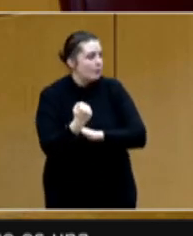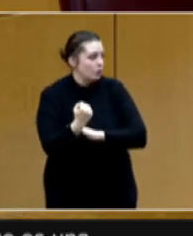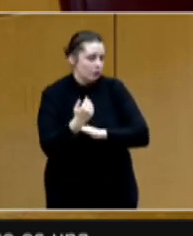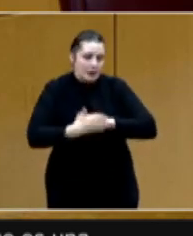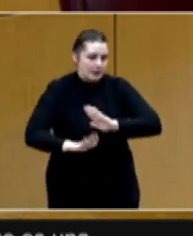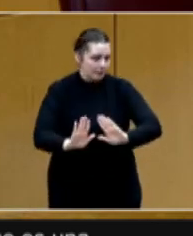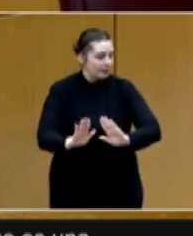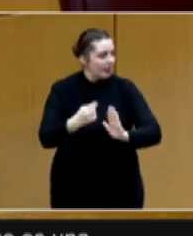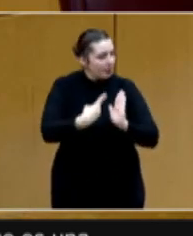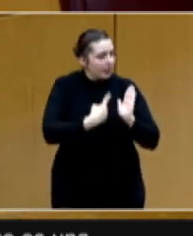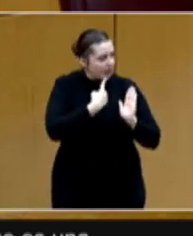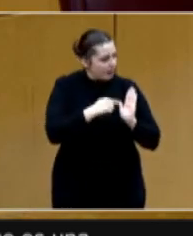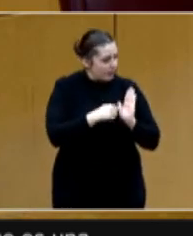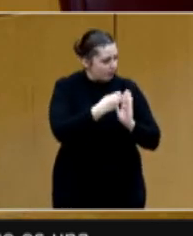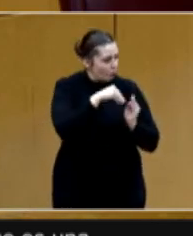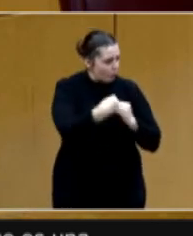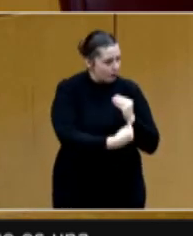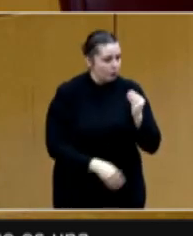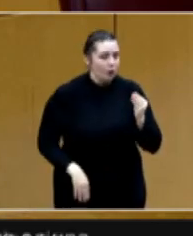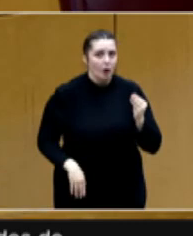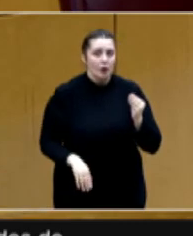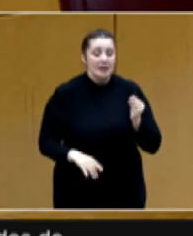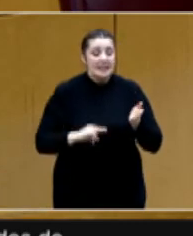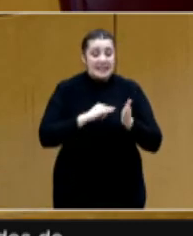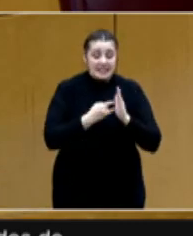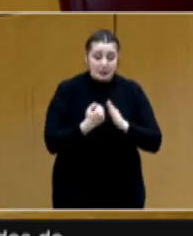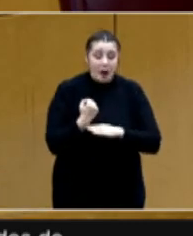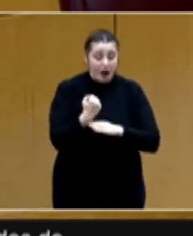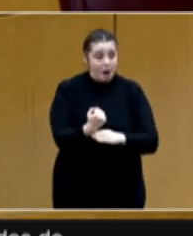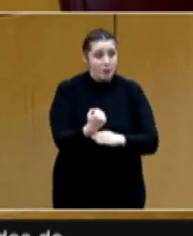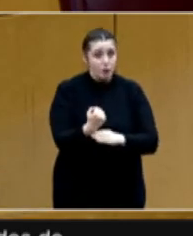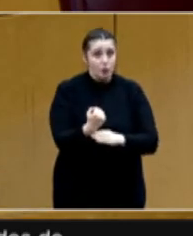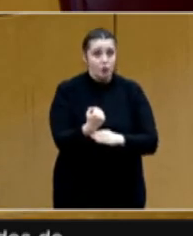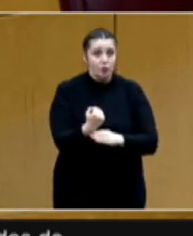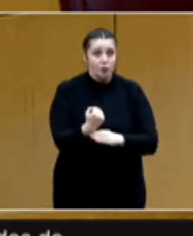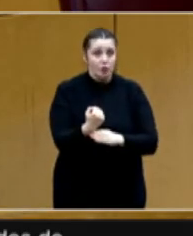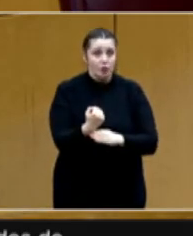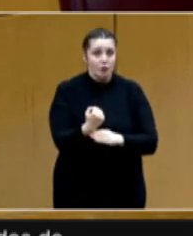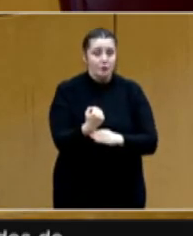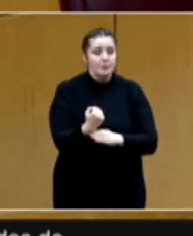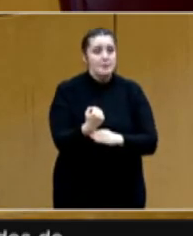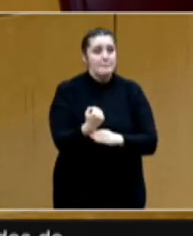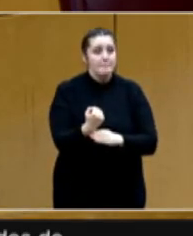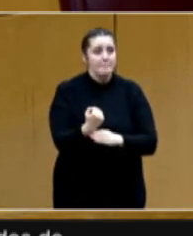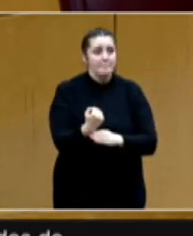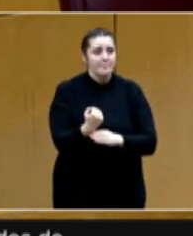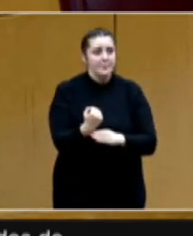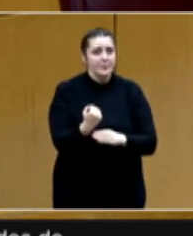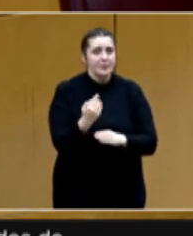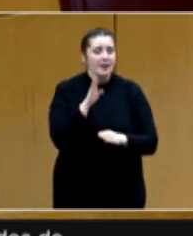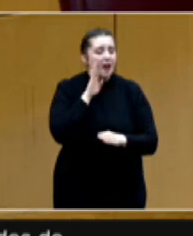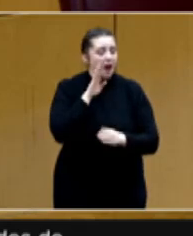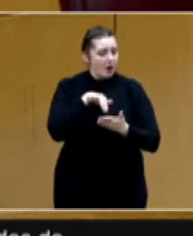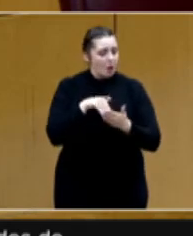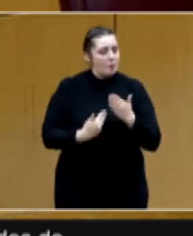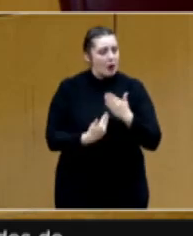no ese sistema de apoyos además viene y hablaba esta